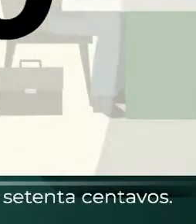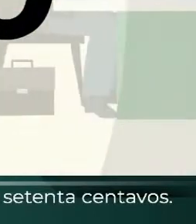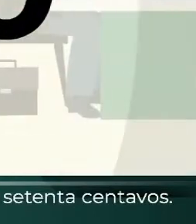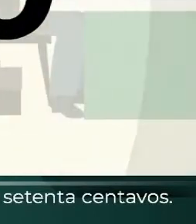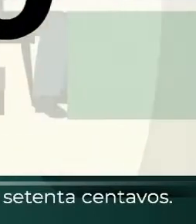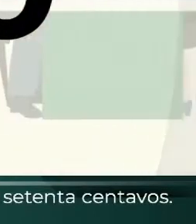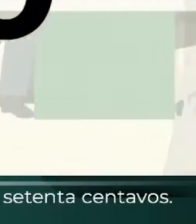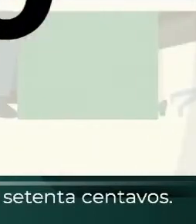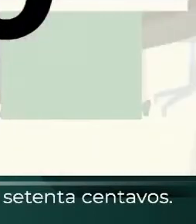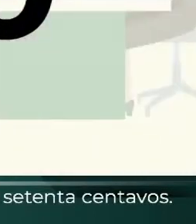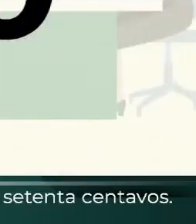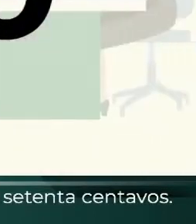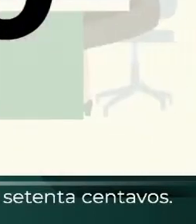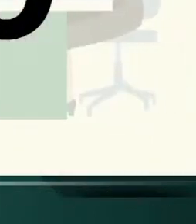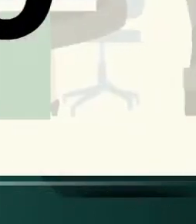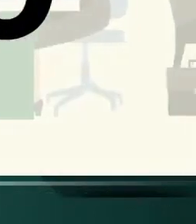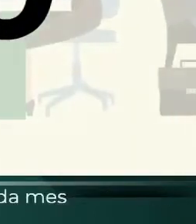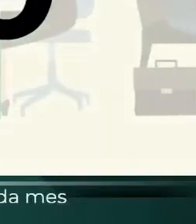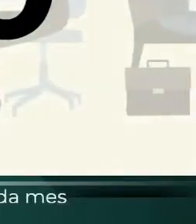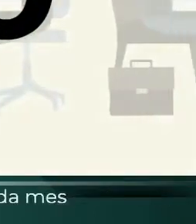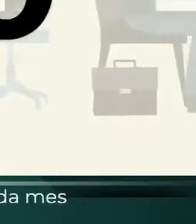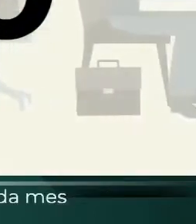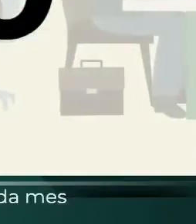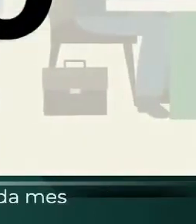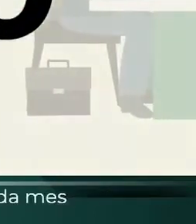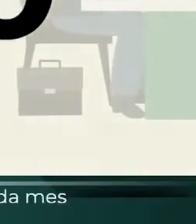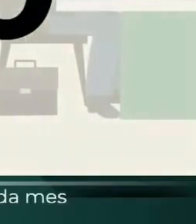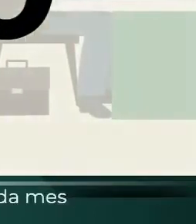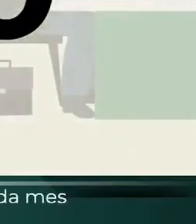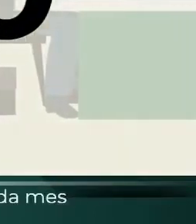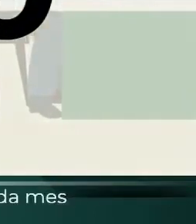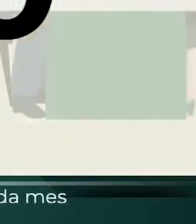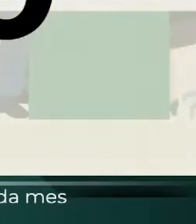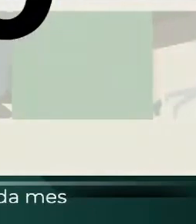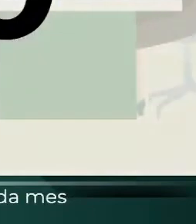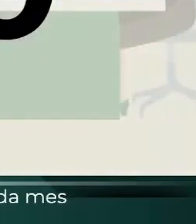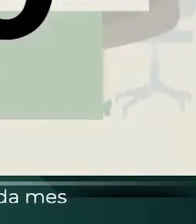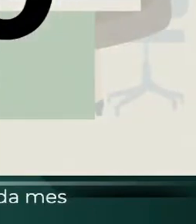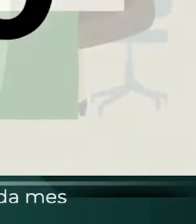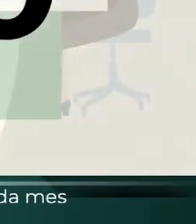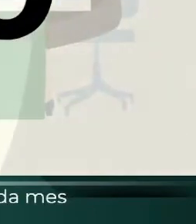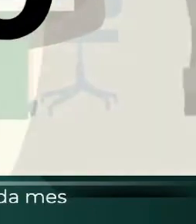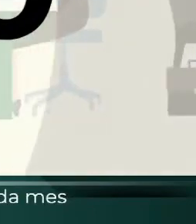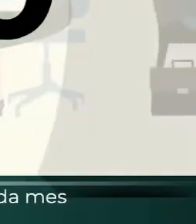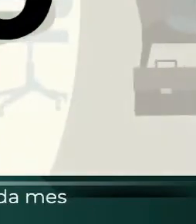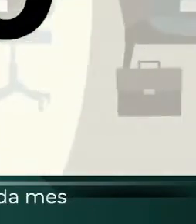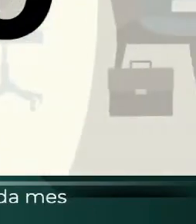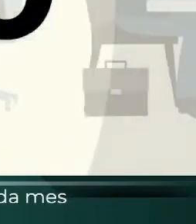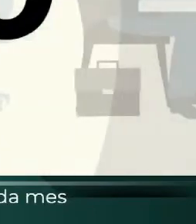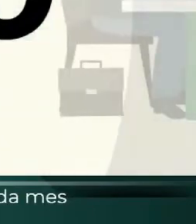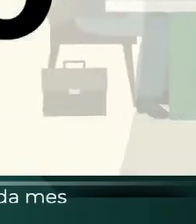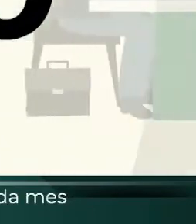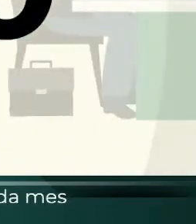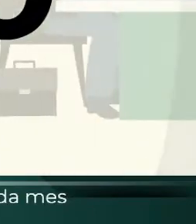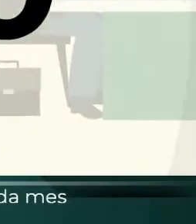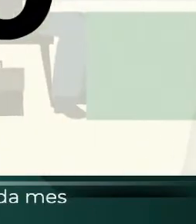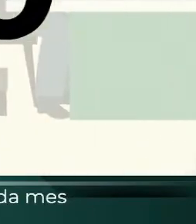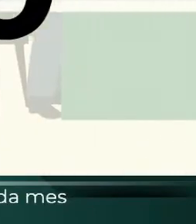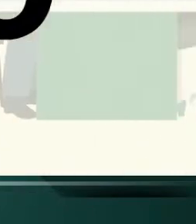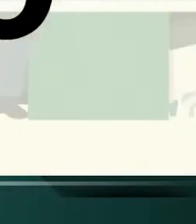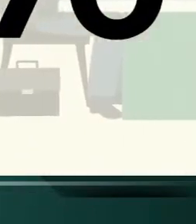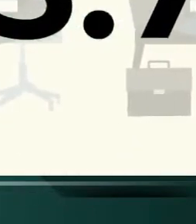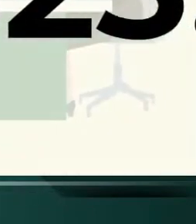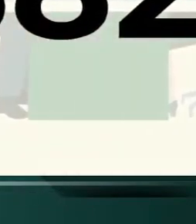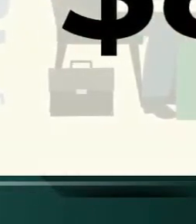con 70 centavos. Recuerda, 823 pesos con 70 centavos cada